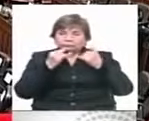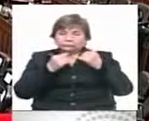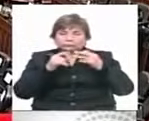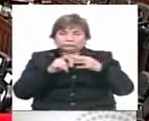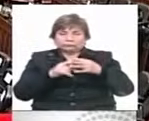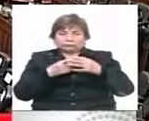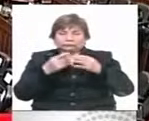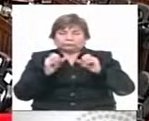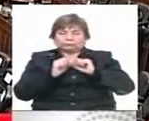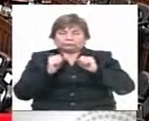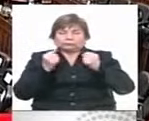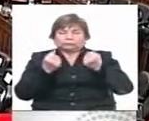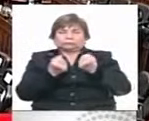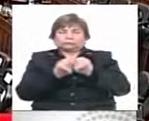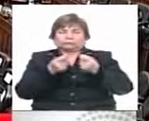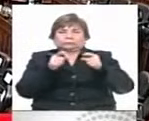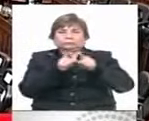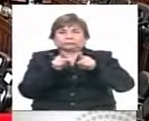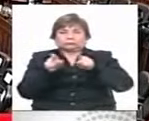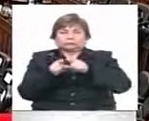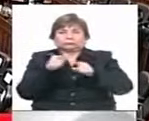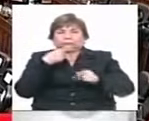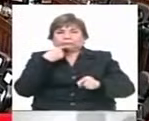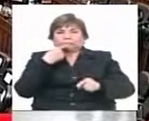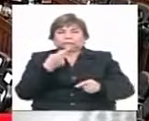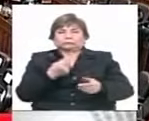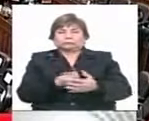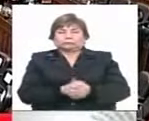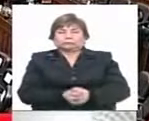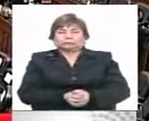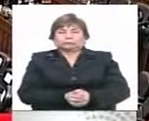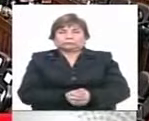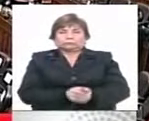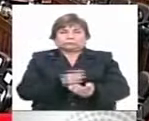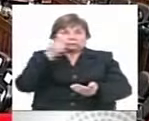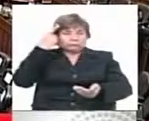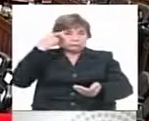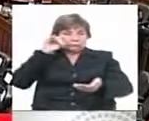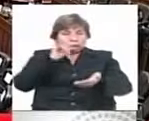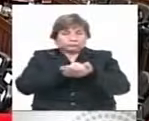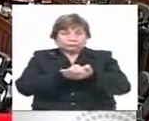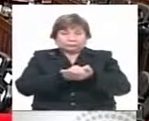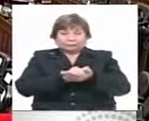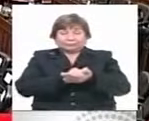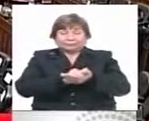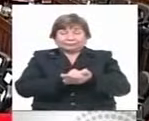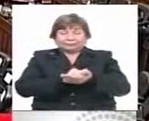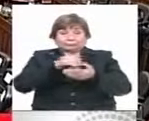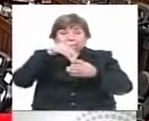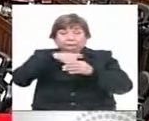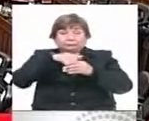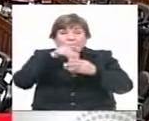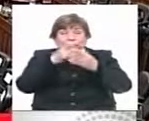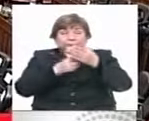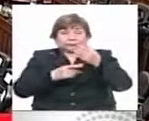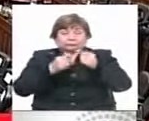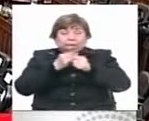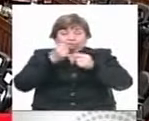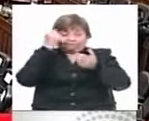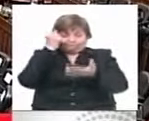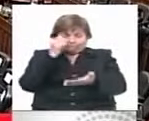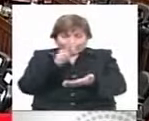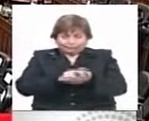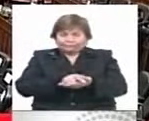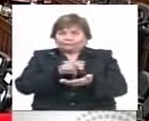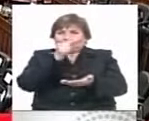con la sesión. También mencionar que para que el voto de confianza sea aprobado, se